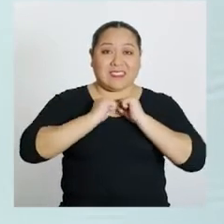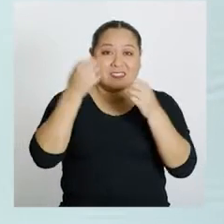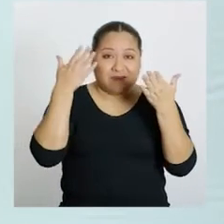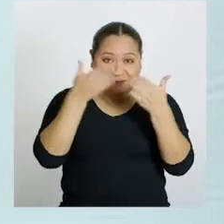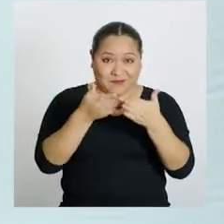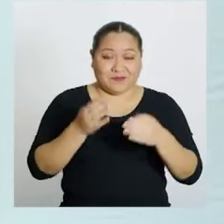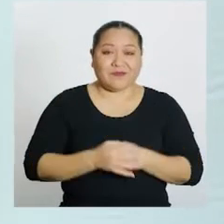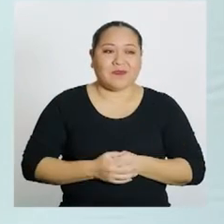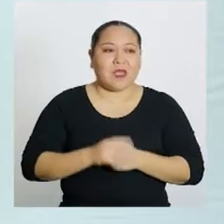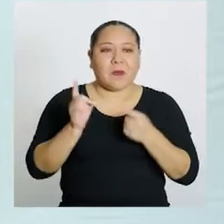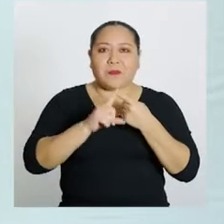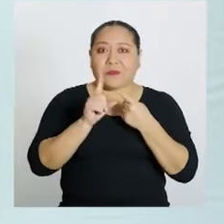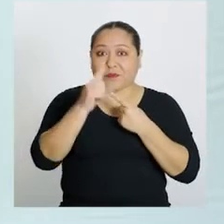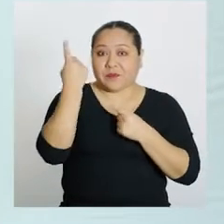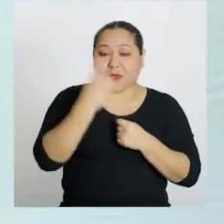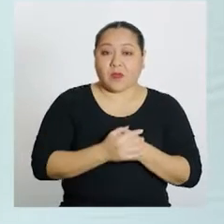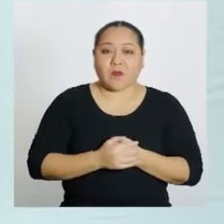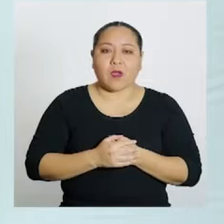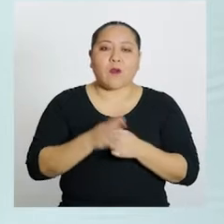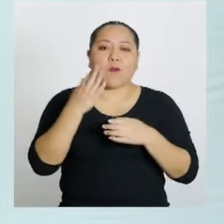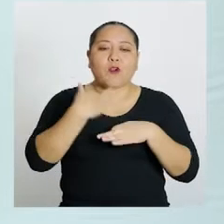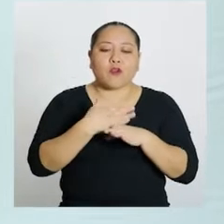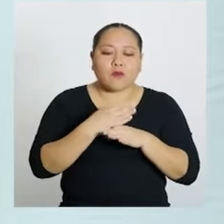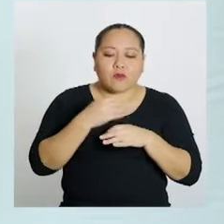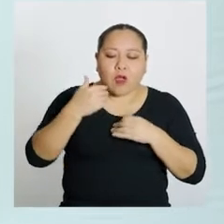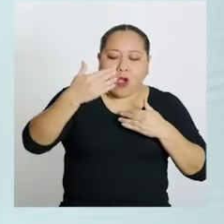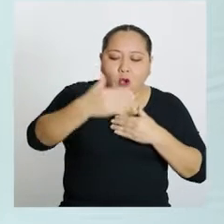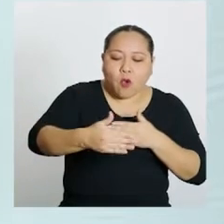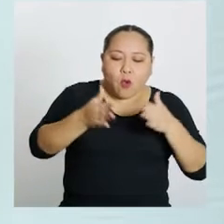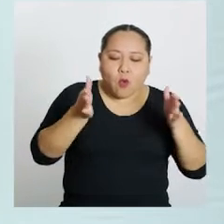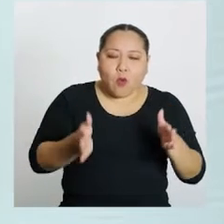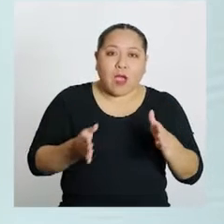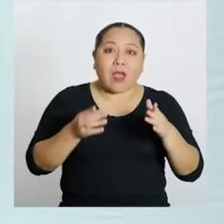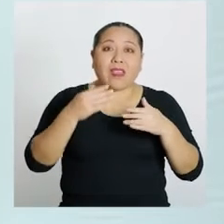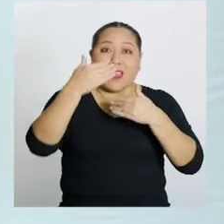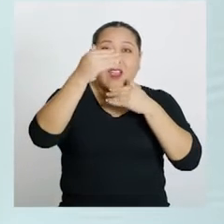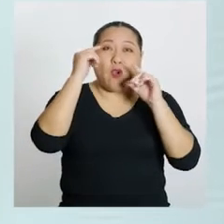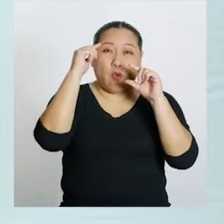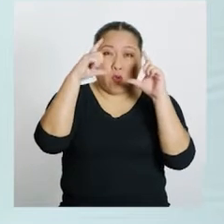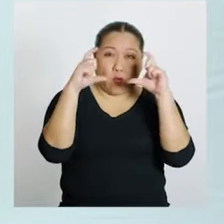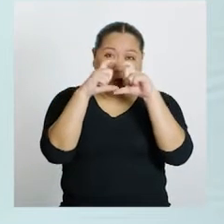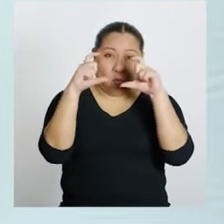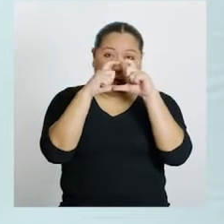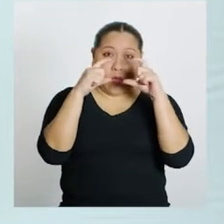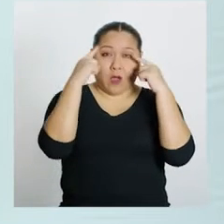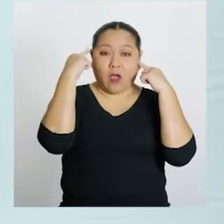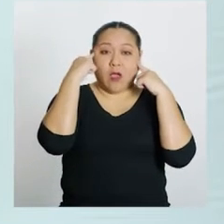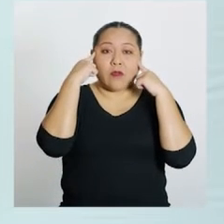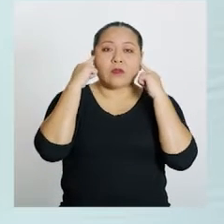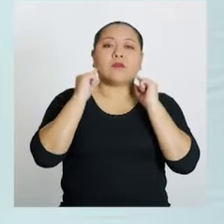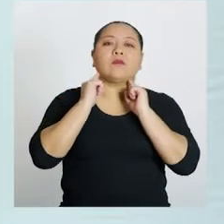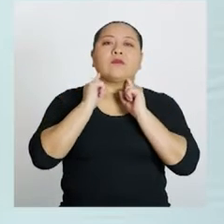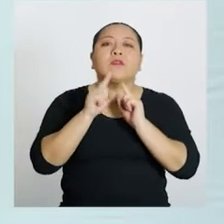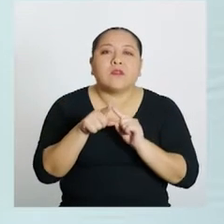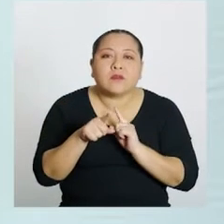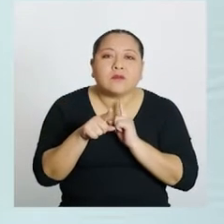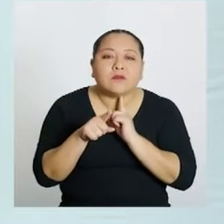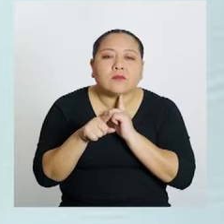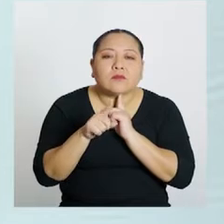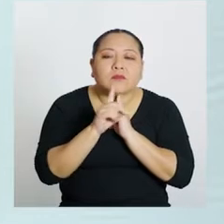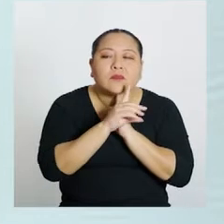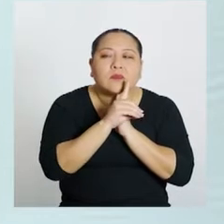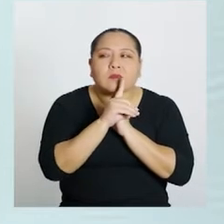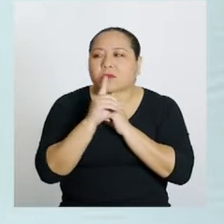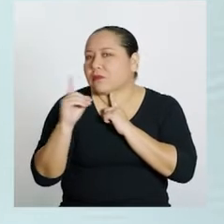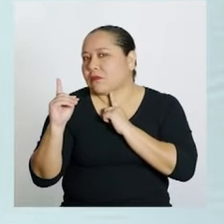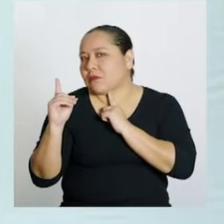central. Primero vamos a formar un cuadrado con la cabeza. ¿De qué manera? Sale la cabeza hacia adelante. Ahora hacia